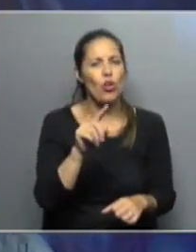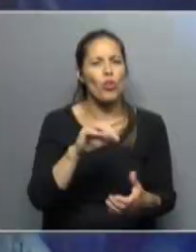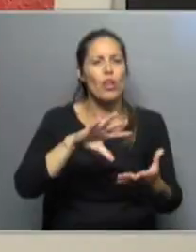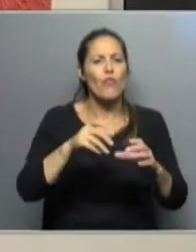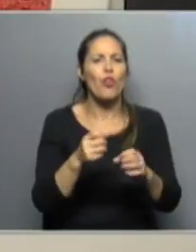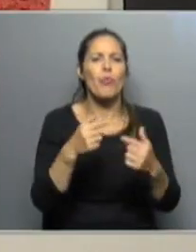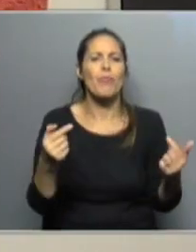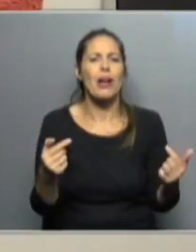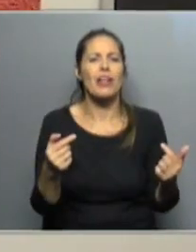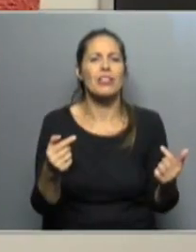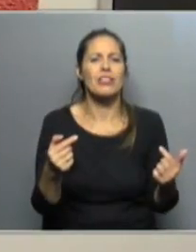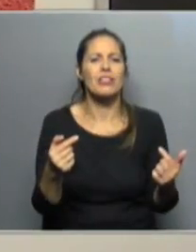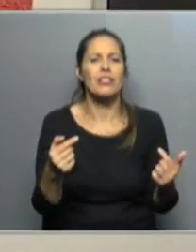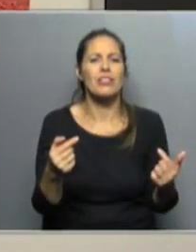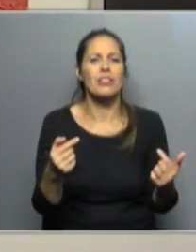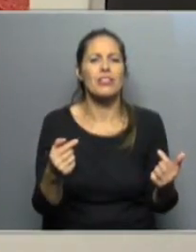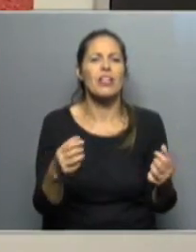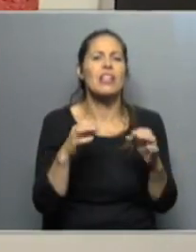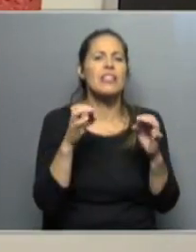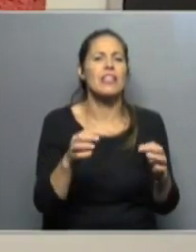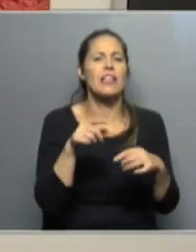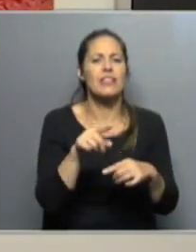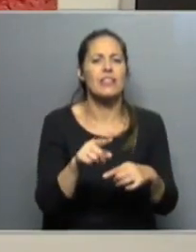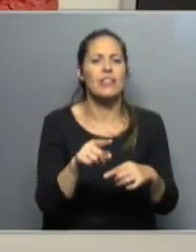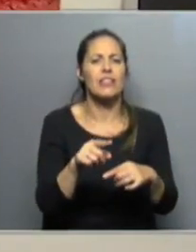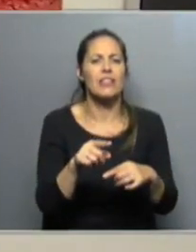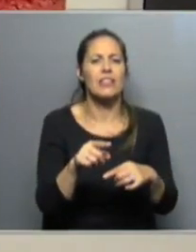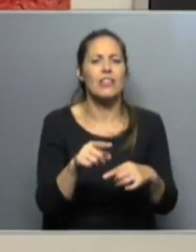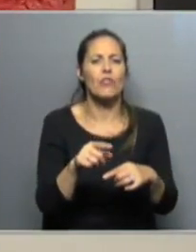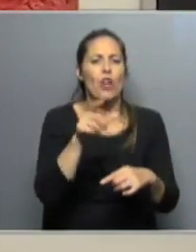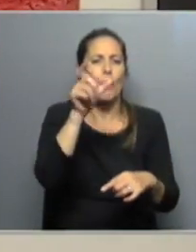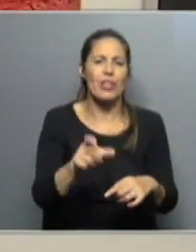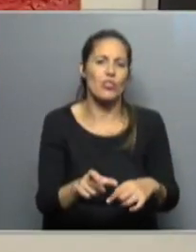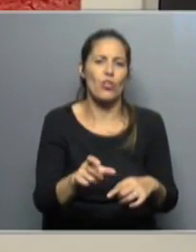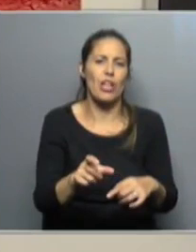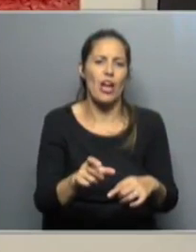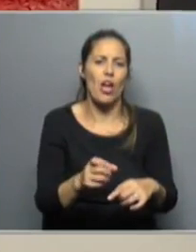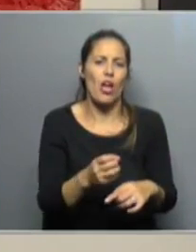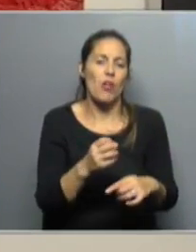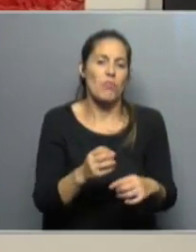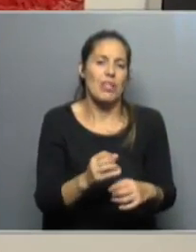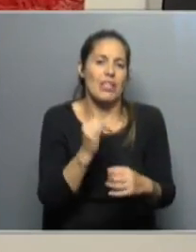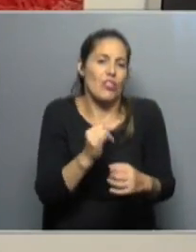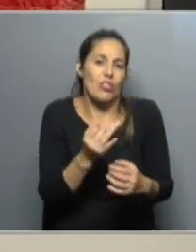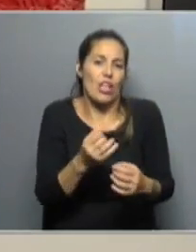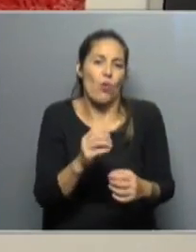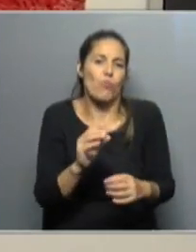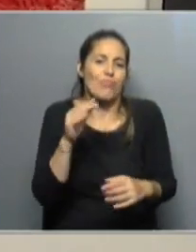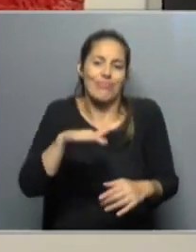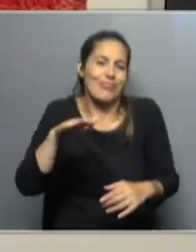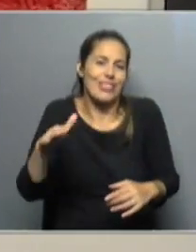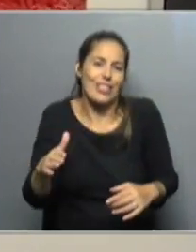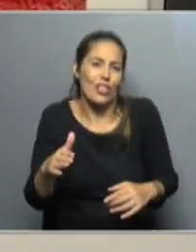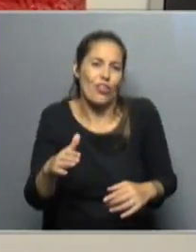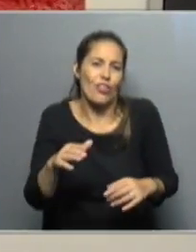manera media como herética, vos llegás a que fue un mártir. ¿Entendés? Fue un mártir, o sea, un niño en